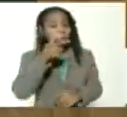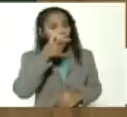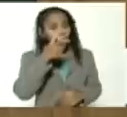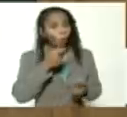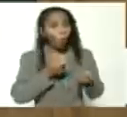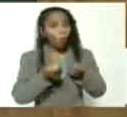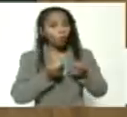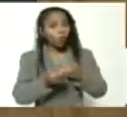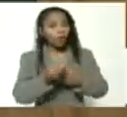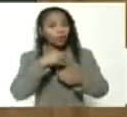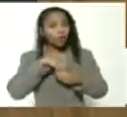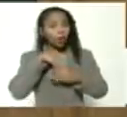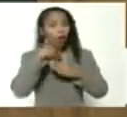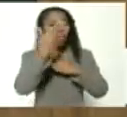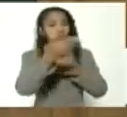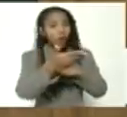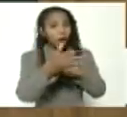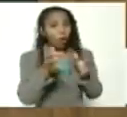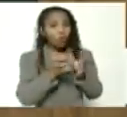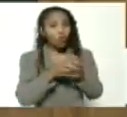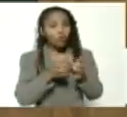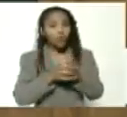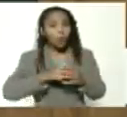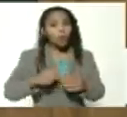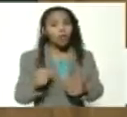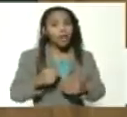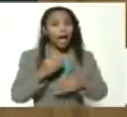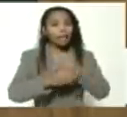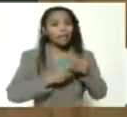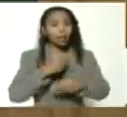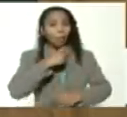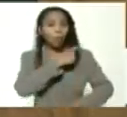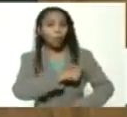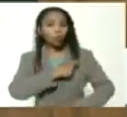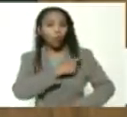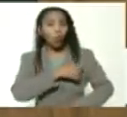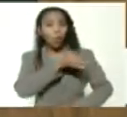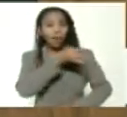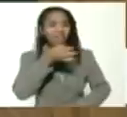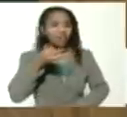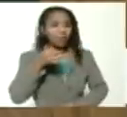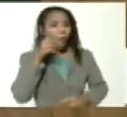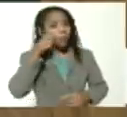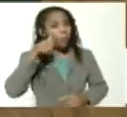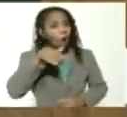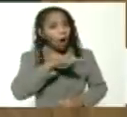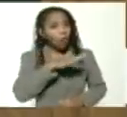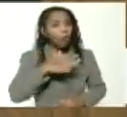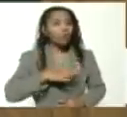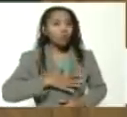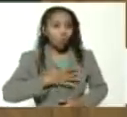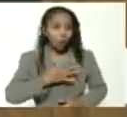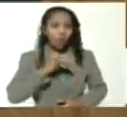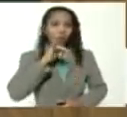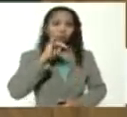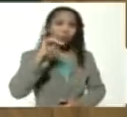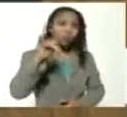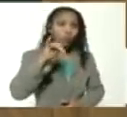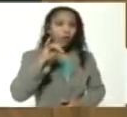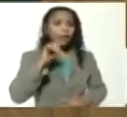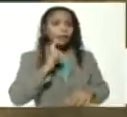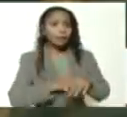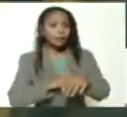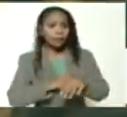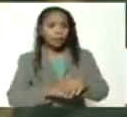control interno y externo de todos los cuerpos policiales, creando protocolos eficientes para que la población pueda denunciar en cuestión de